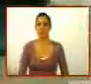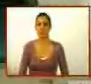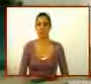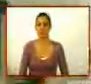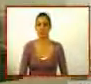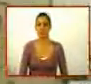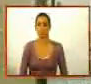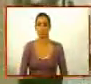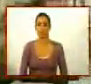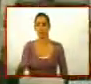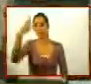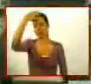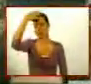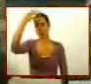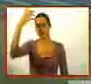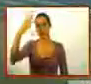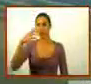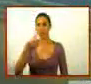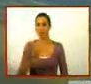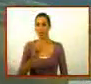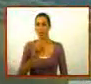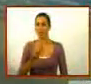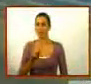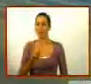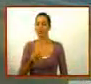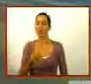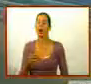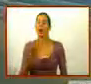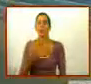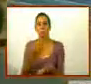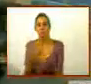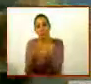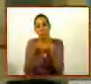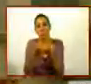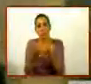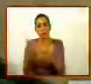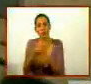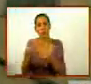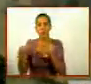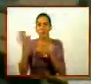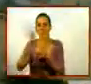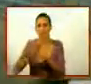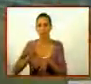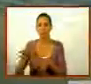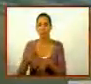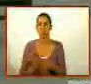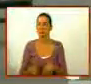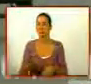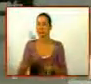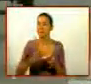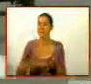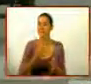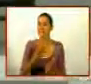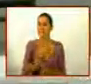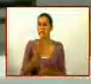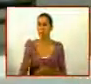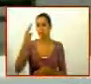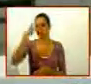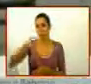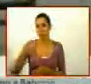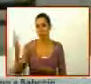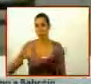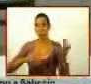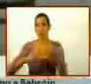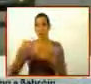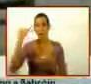El Reino de Bahrein ha solicitado refuerzos a gobiernos extranjeros. Un contingente militar de más de 1.500 soldados provenientes de